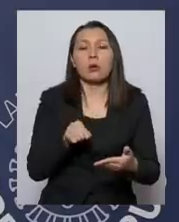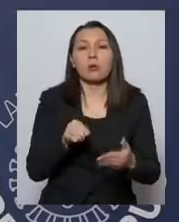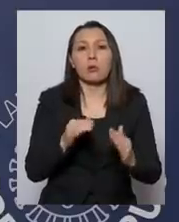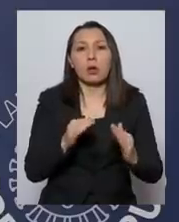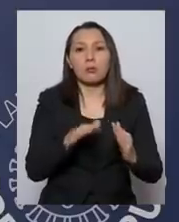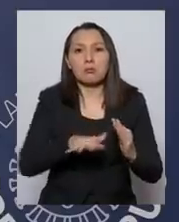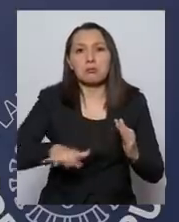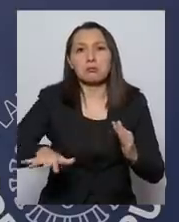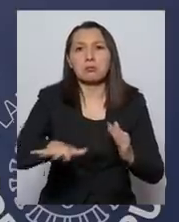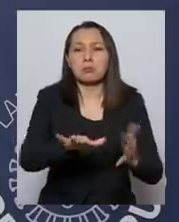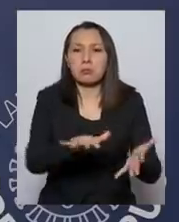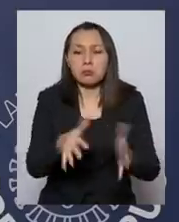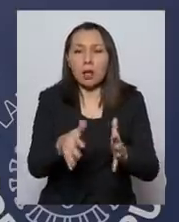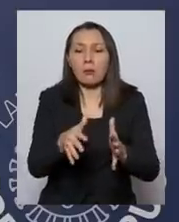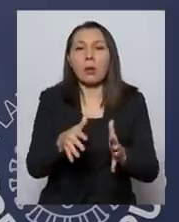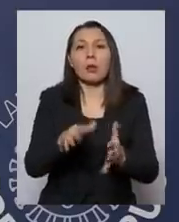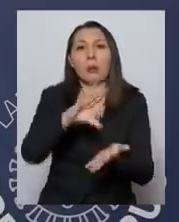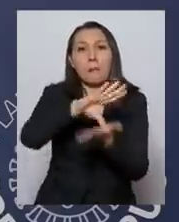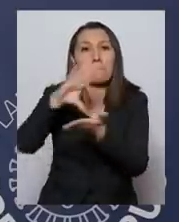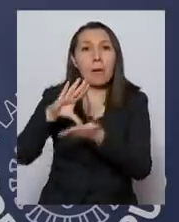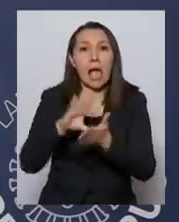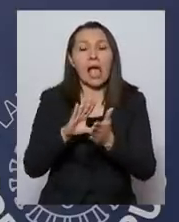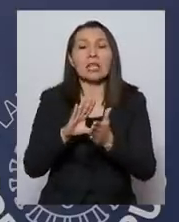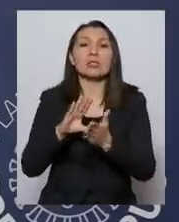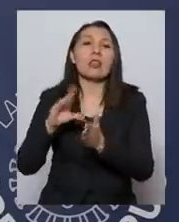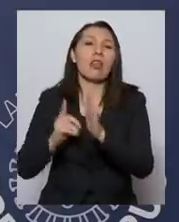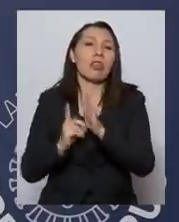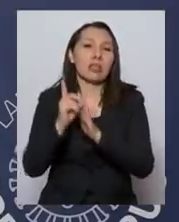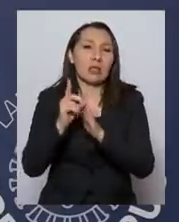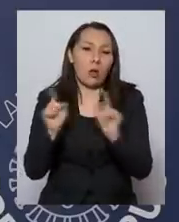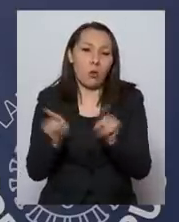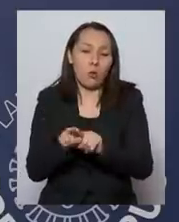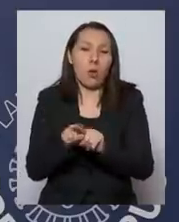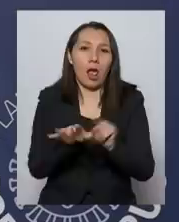vecindad por este número de países desarrollados como